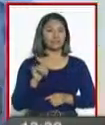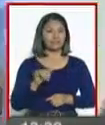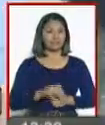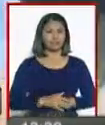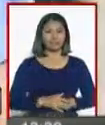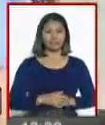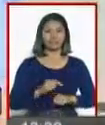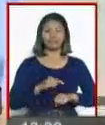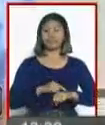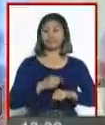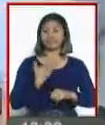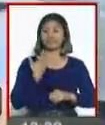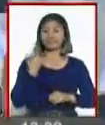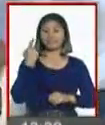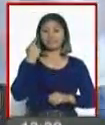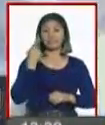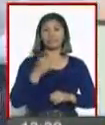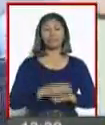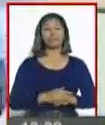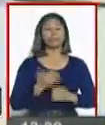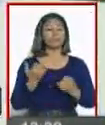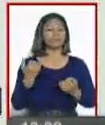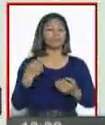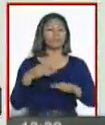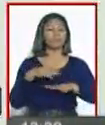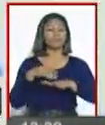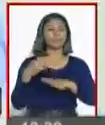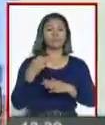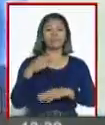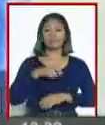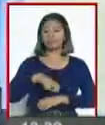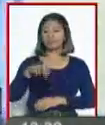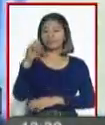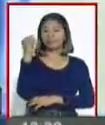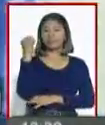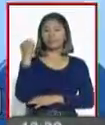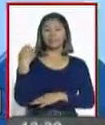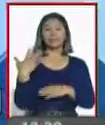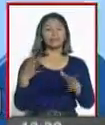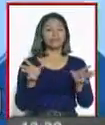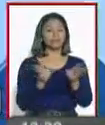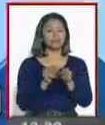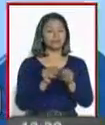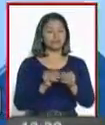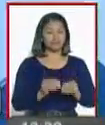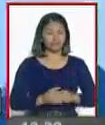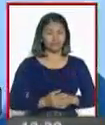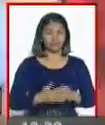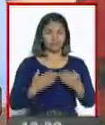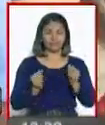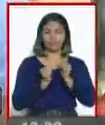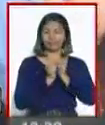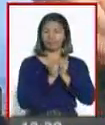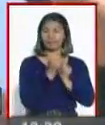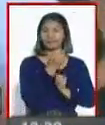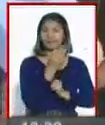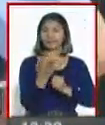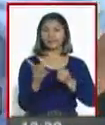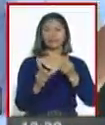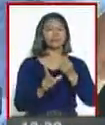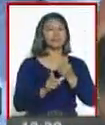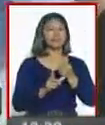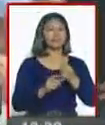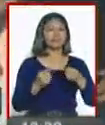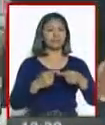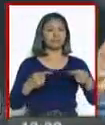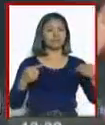hasta el momento se conoce de que Doria Medina esta tarde viajará hasta sucre donde será su audiencia y estará acompañado de algunos líderes de